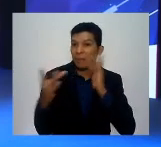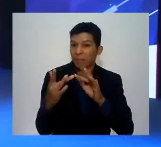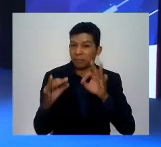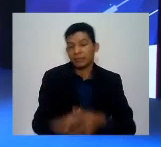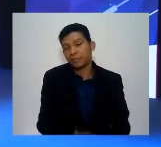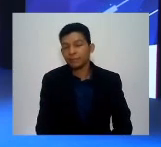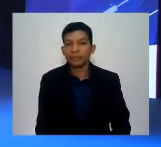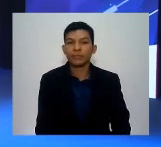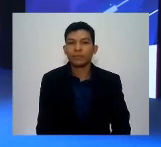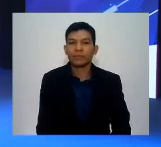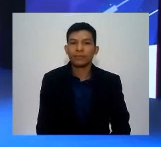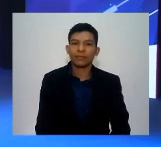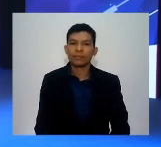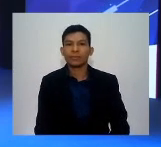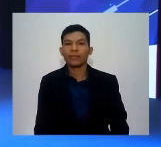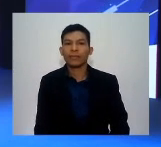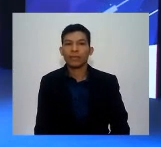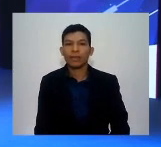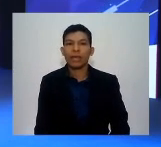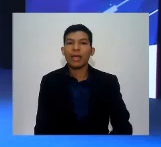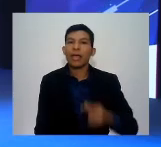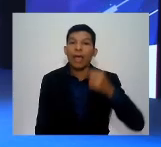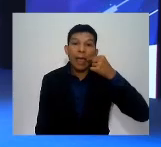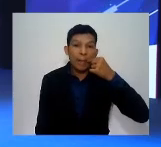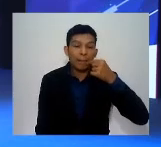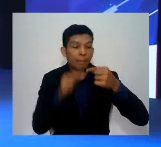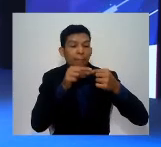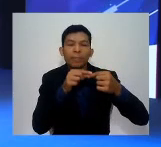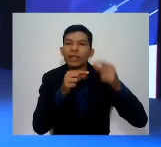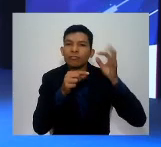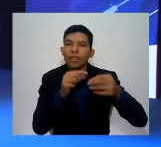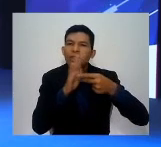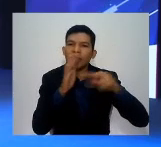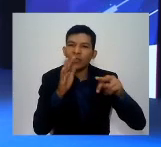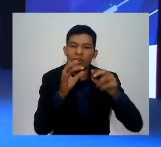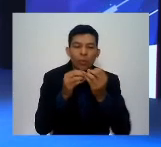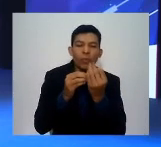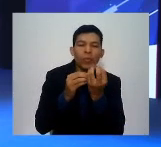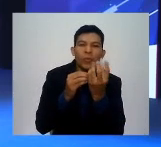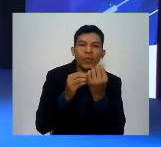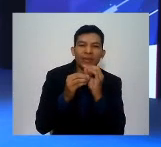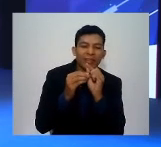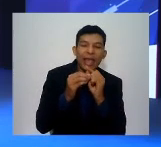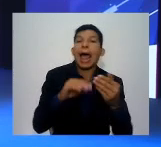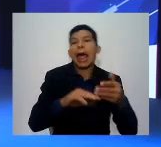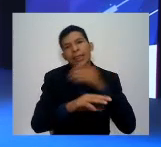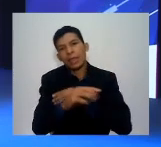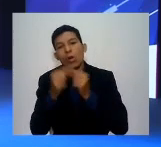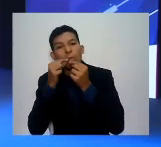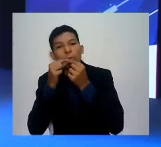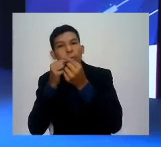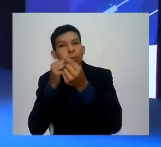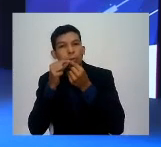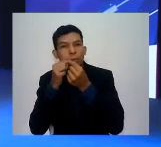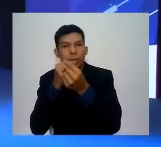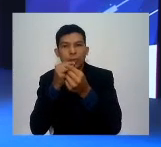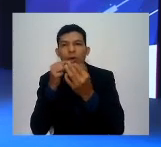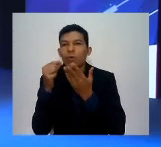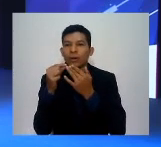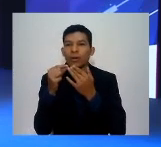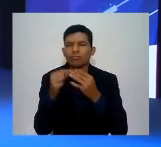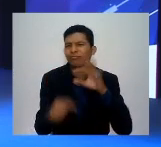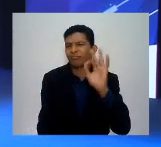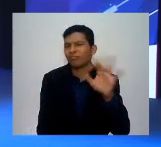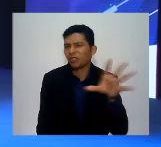hacer un ventilador. Un ventilador es difícil de hacer, muy difícil de hacer. Los equipos biomédicos tienen niveles de clasificación de